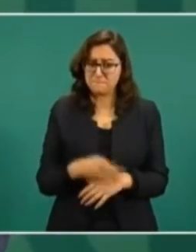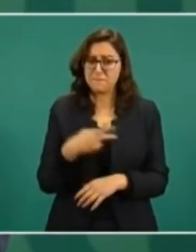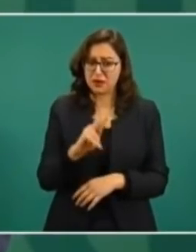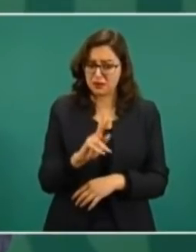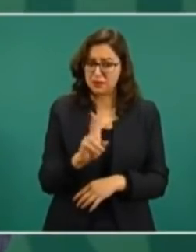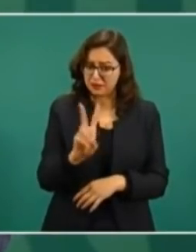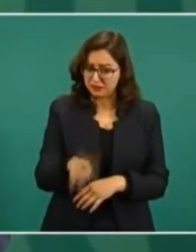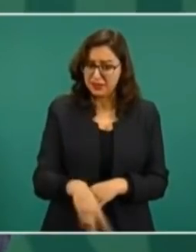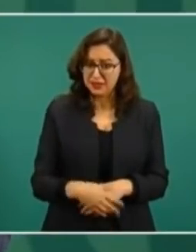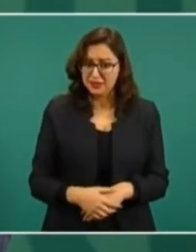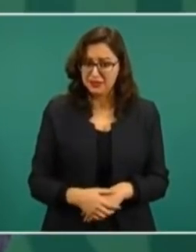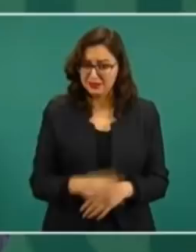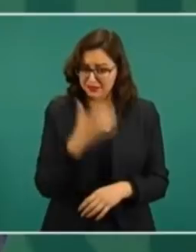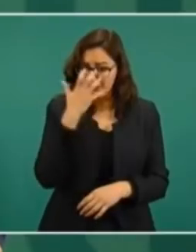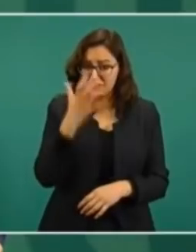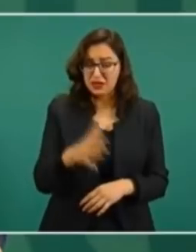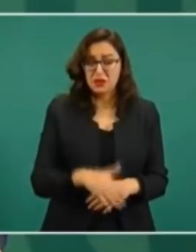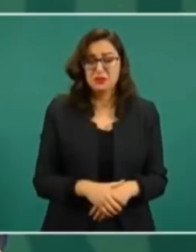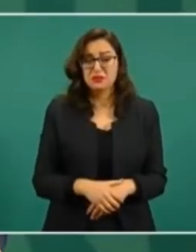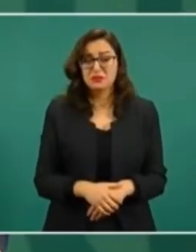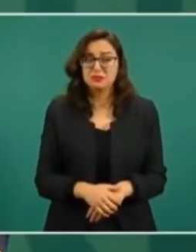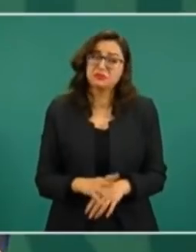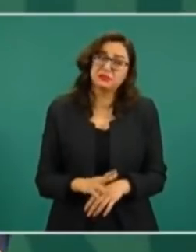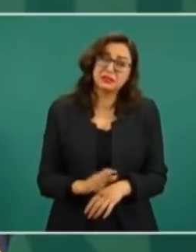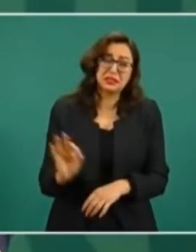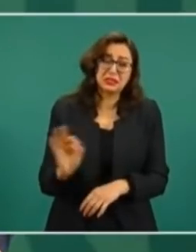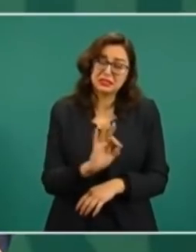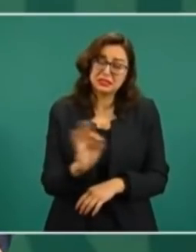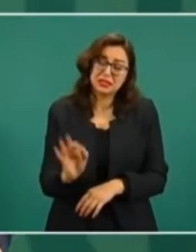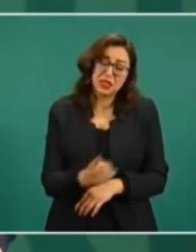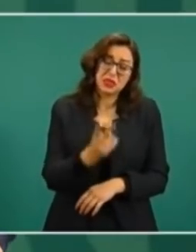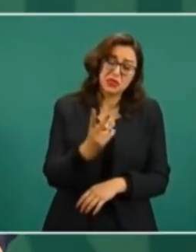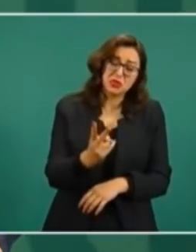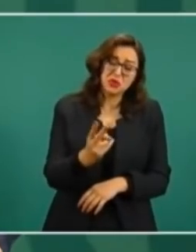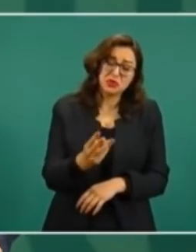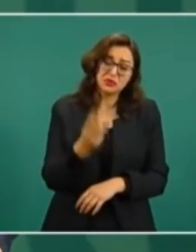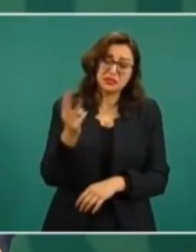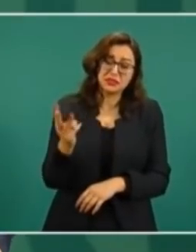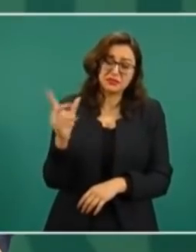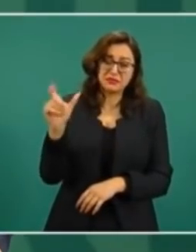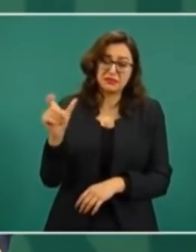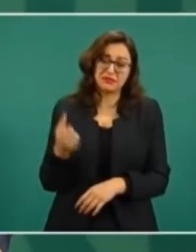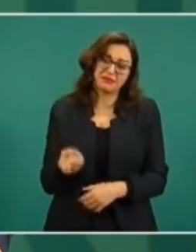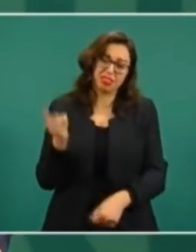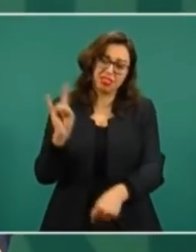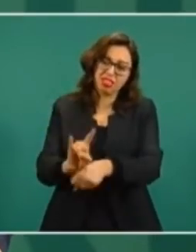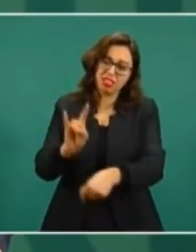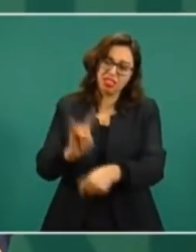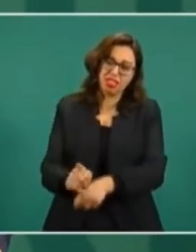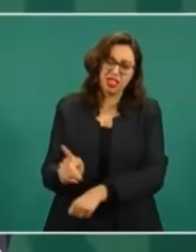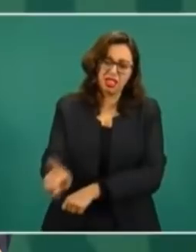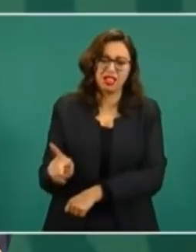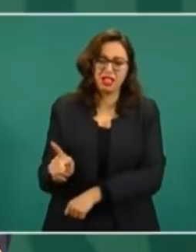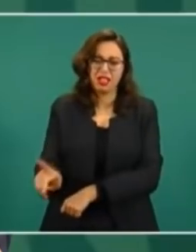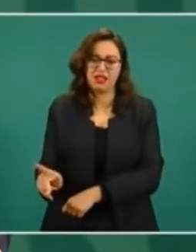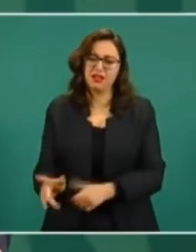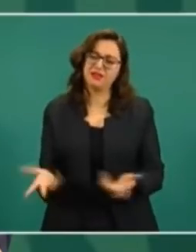algo así, dos o tres. Entonces, ya basta de simulación.